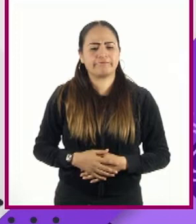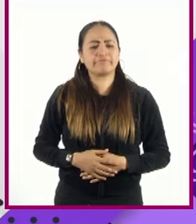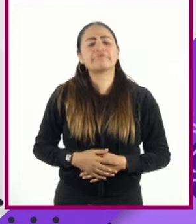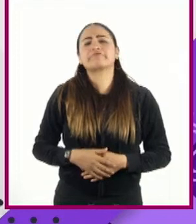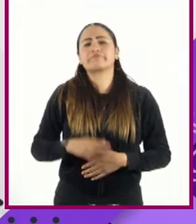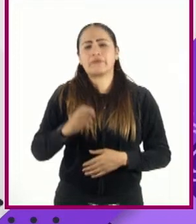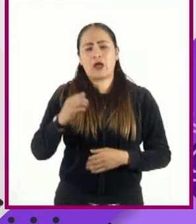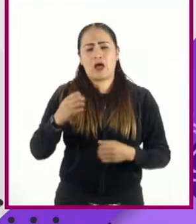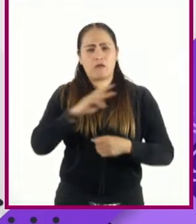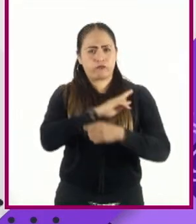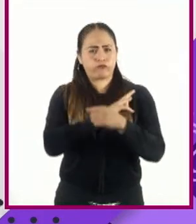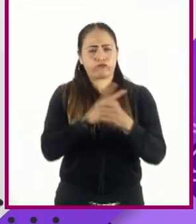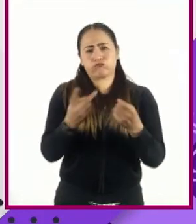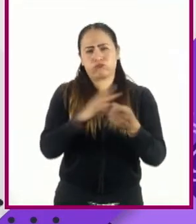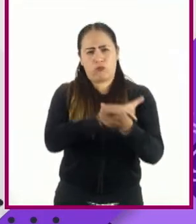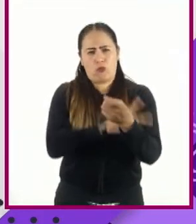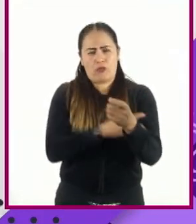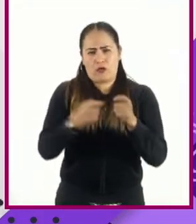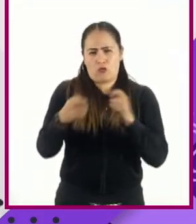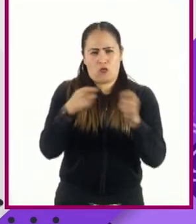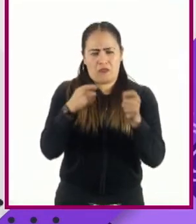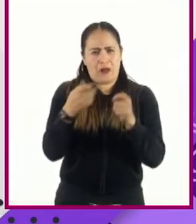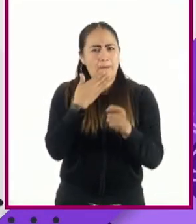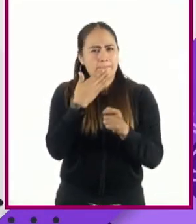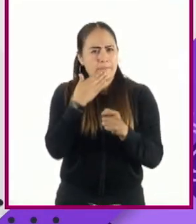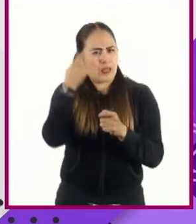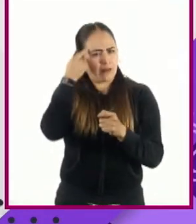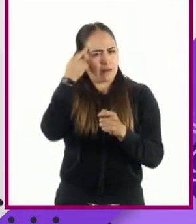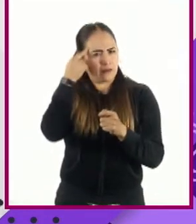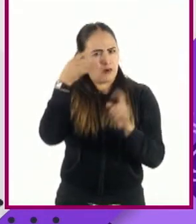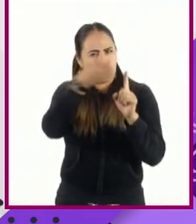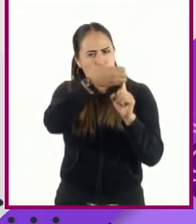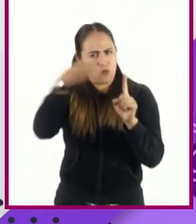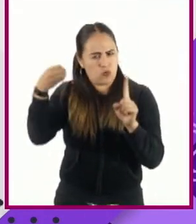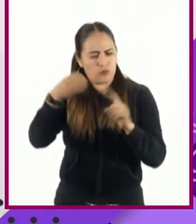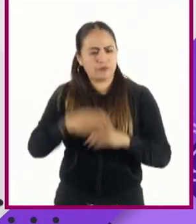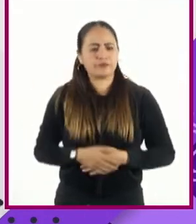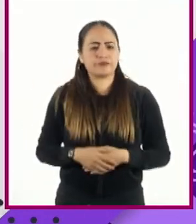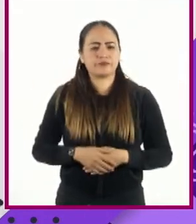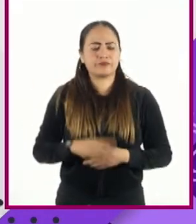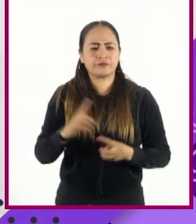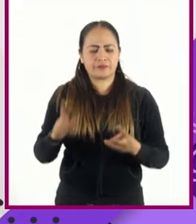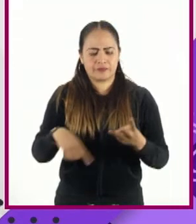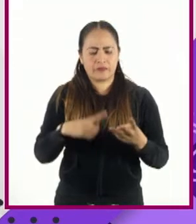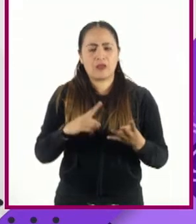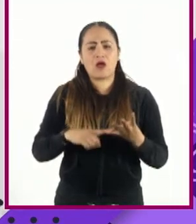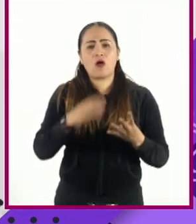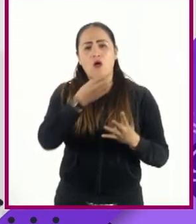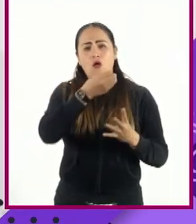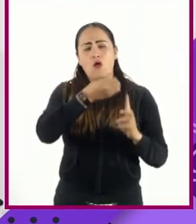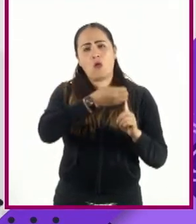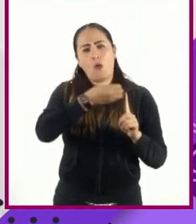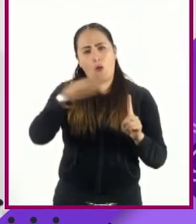responsable. Orden. Establecer reglas claras y seguirlas consecuentemente.